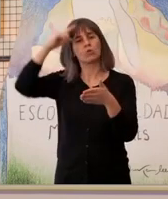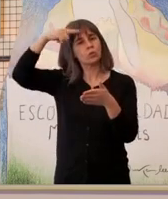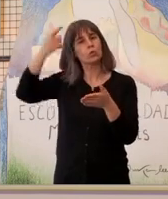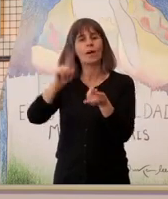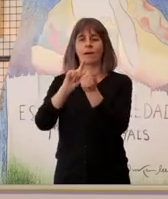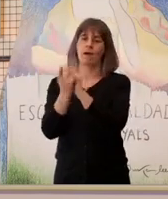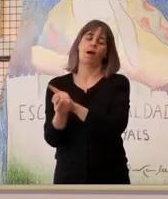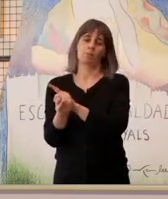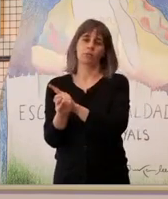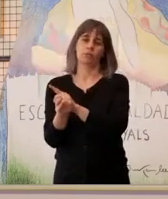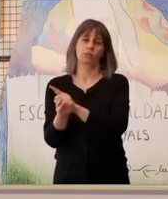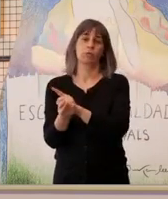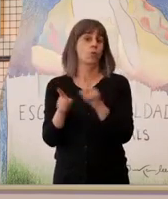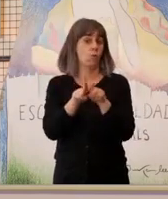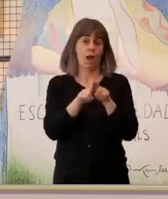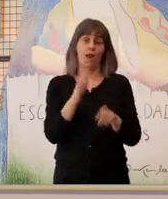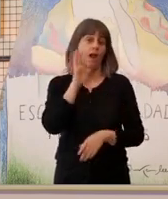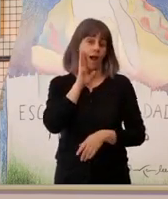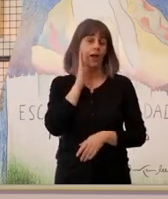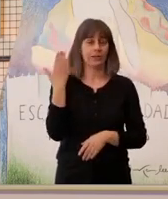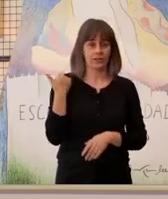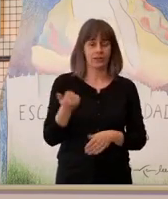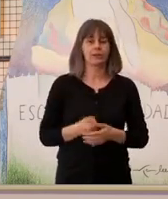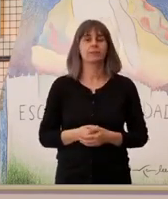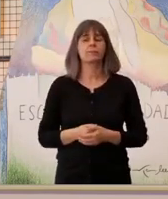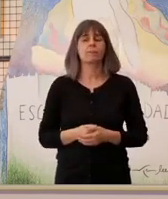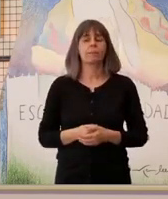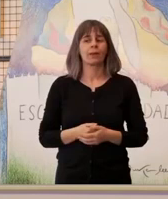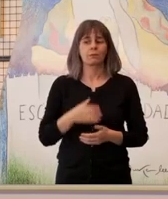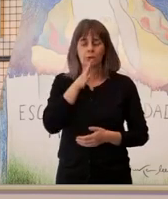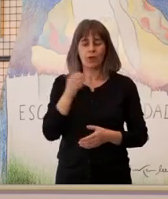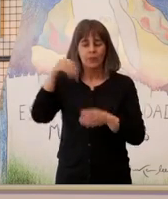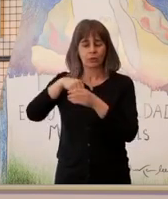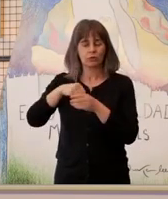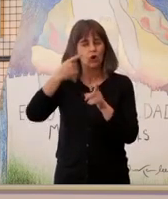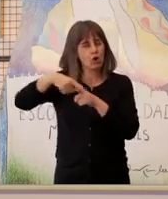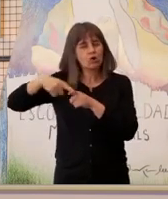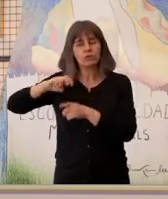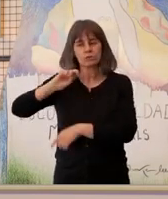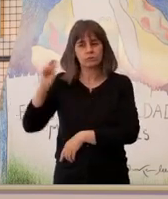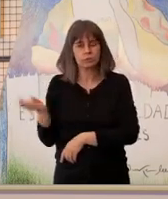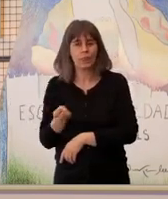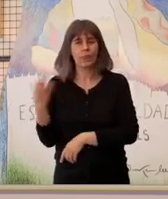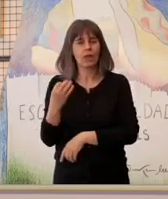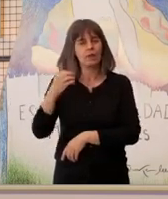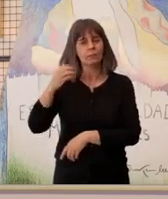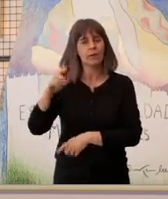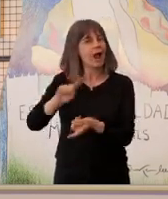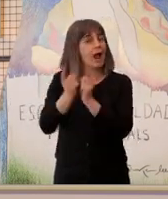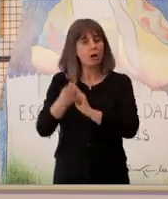poco lo que os decía ayer porque para mí pues es un conjunto de cosas un cambio cultural profundo